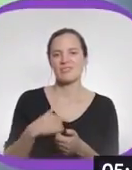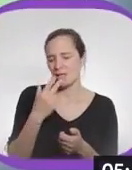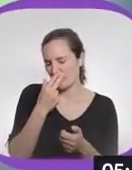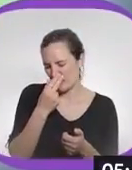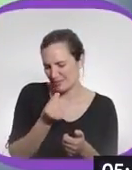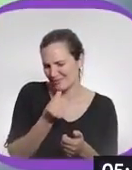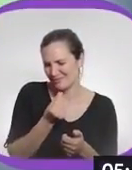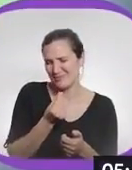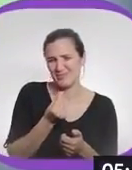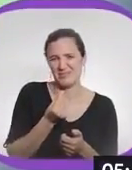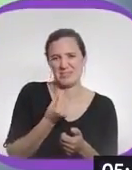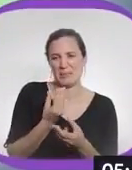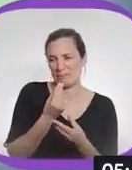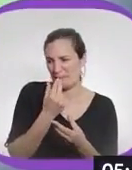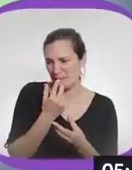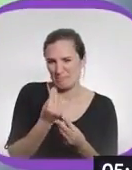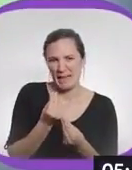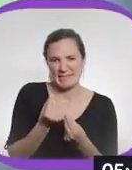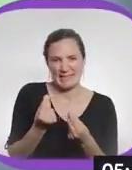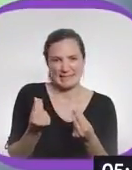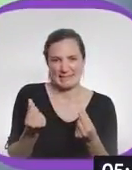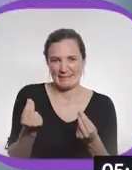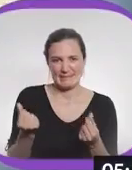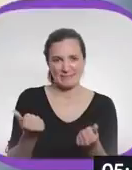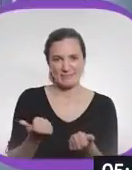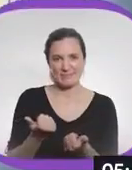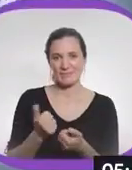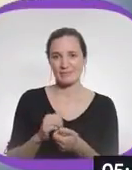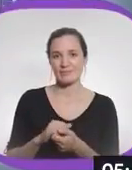¡Soy alérgico a la pasta! ¡Solo la comí porque a ti te gustaba!